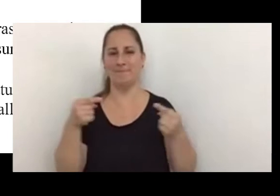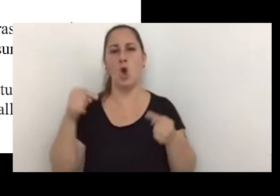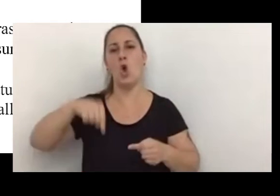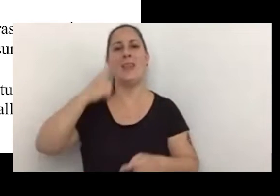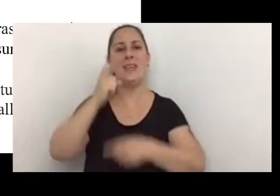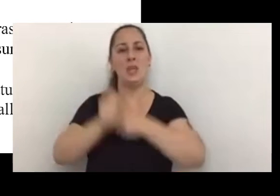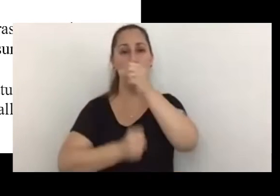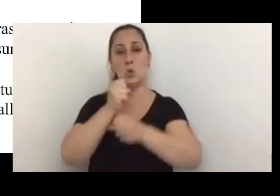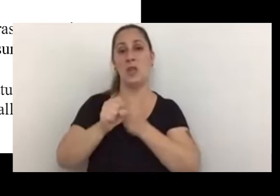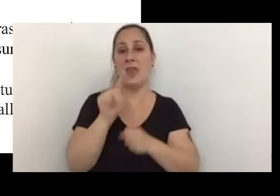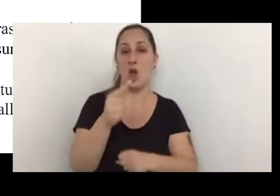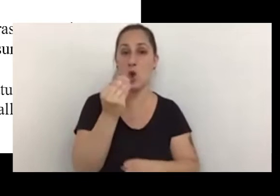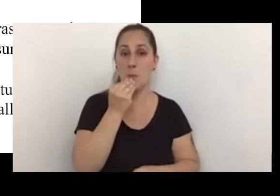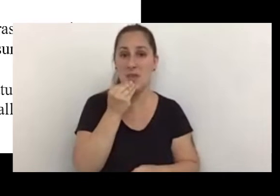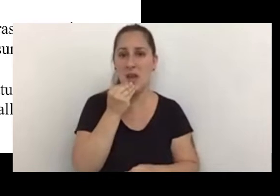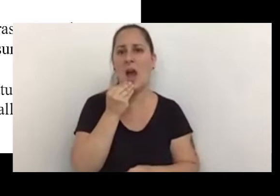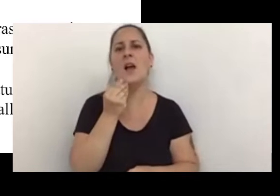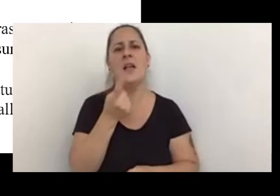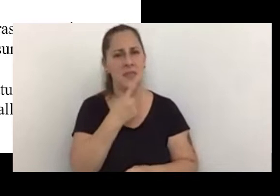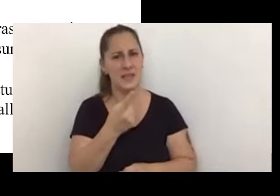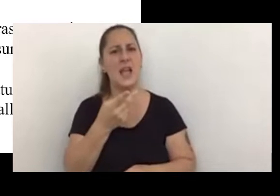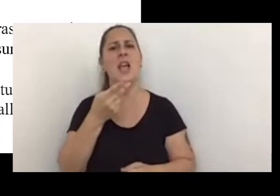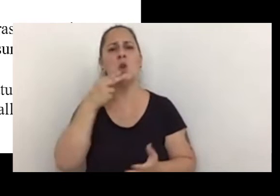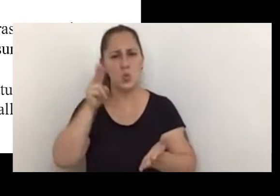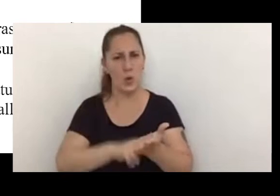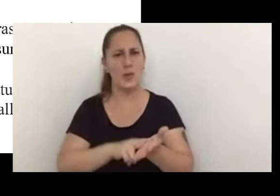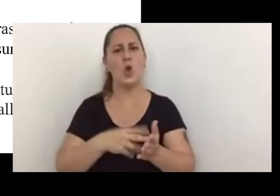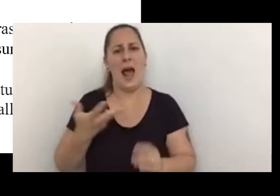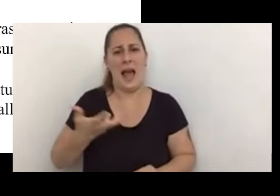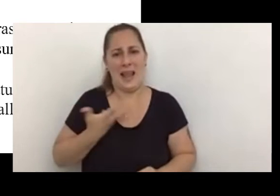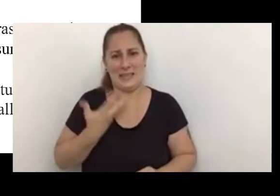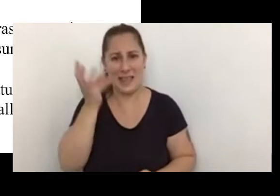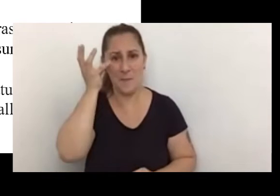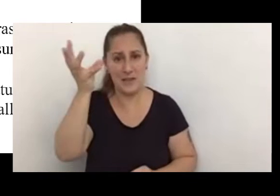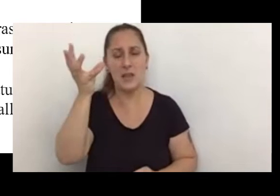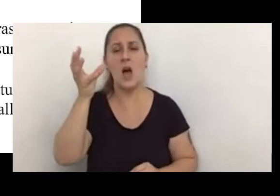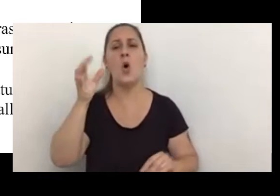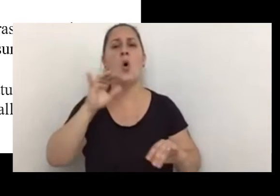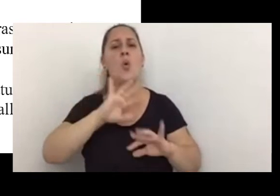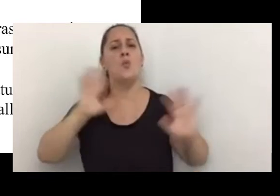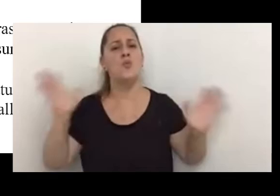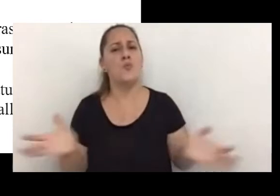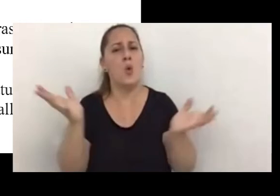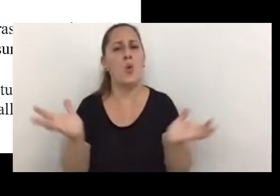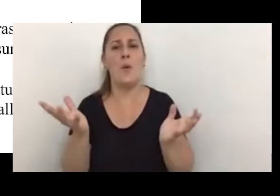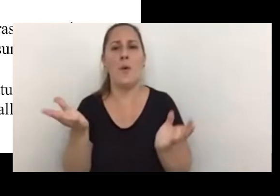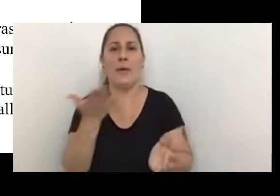alimentaria contesta que el impuesto a la grasa saturada promueve el uso de aditivos alimentarios